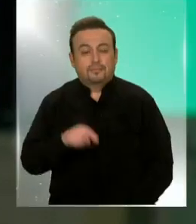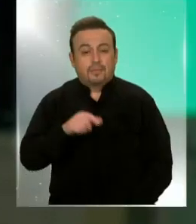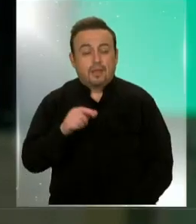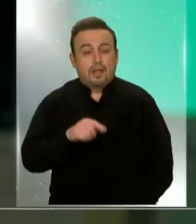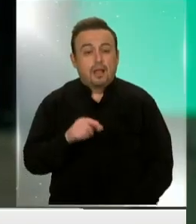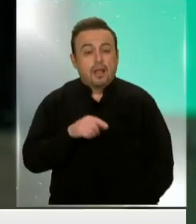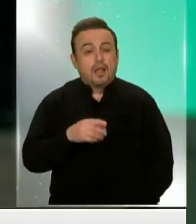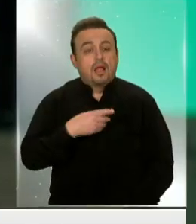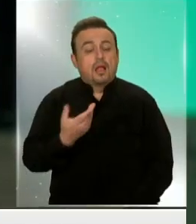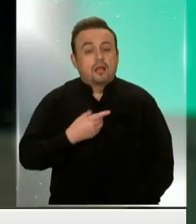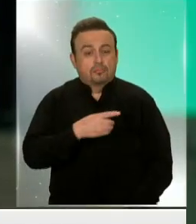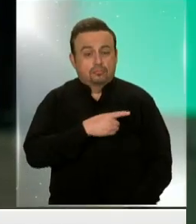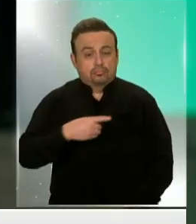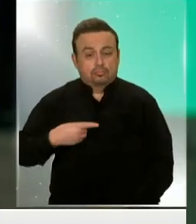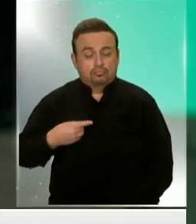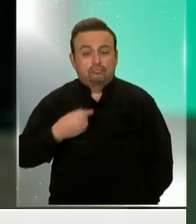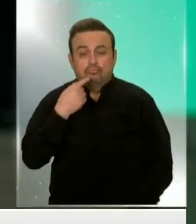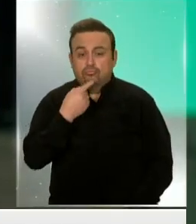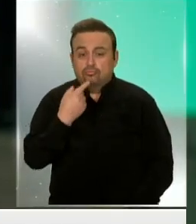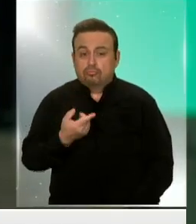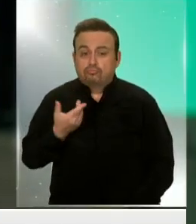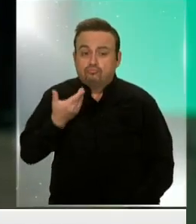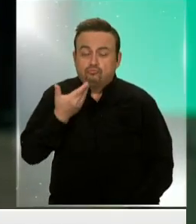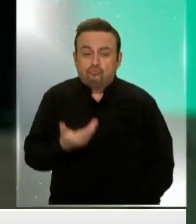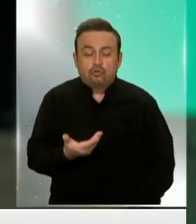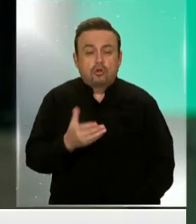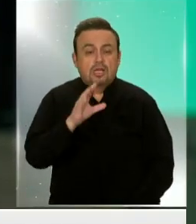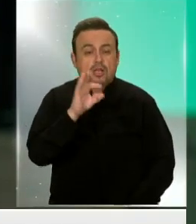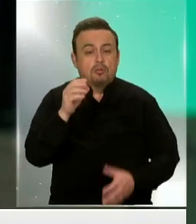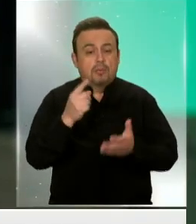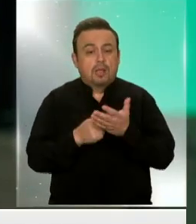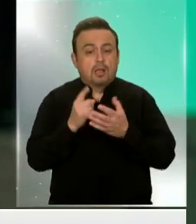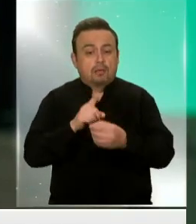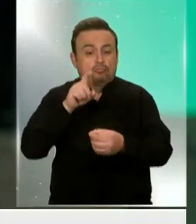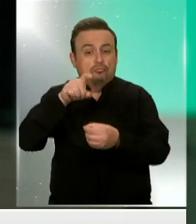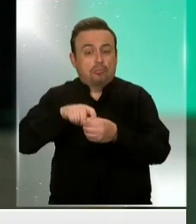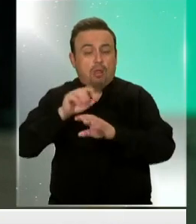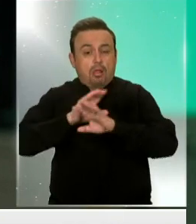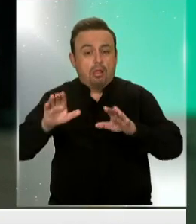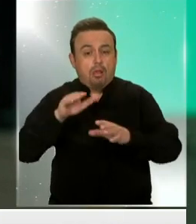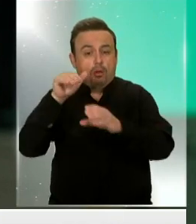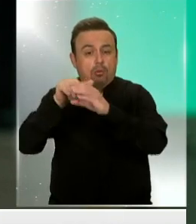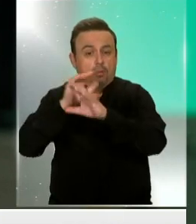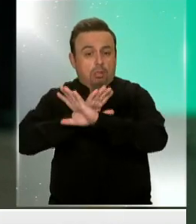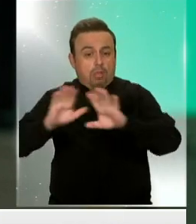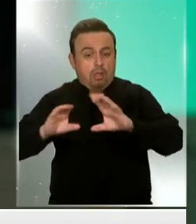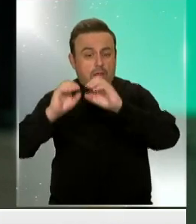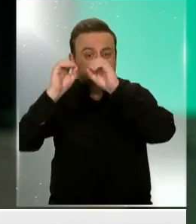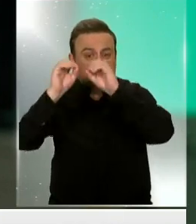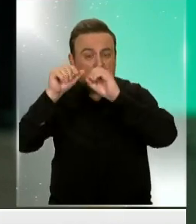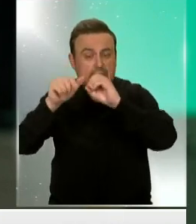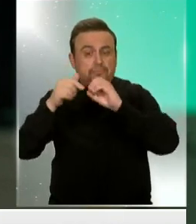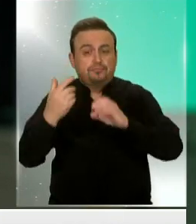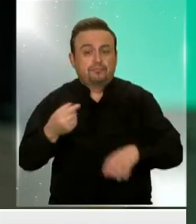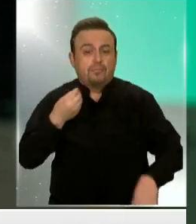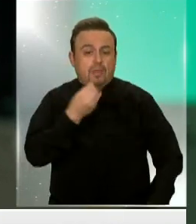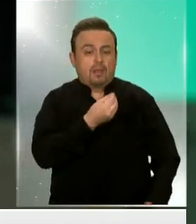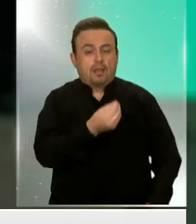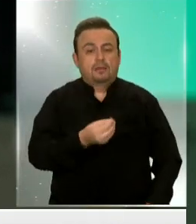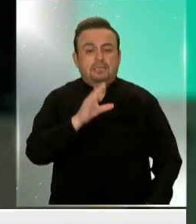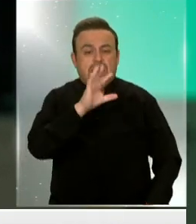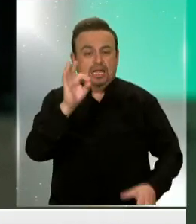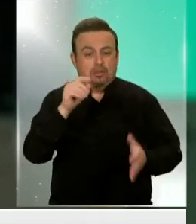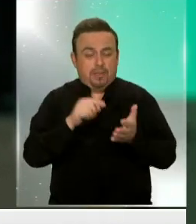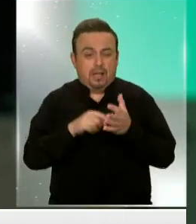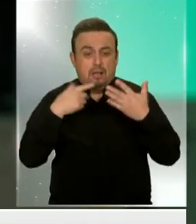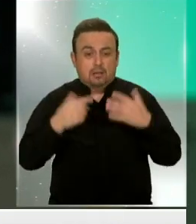Parlamentarios proponen la entrega de un bono de 500.000 pesos para los afiliados que quedaron sin ahorros en sus cuentas de las AFP. Todo esto en el marco